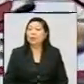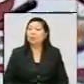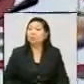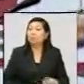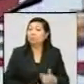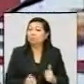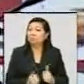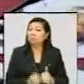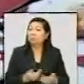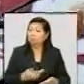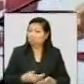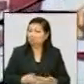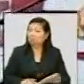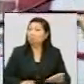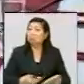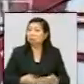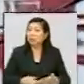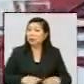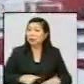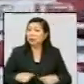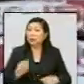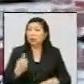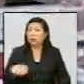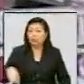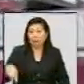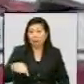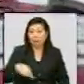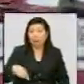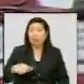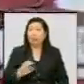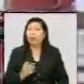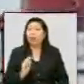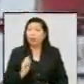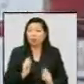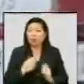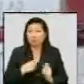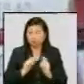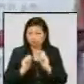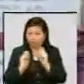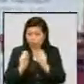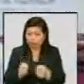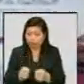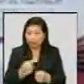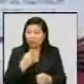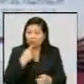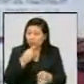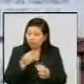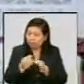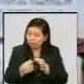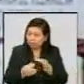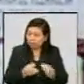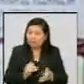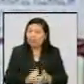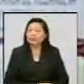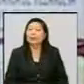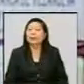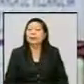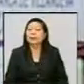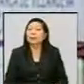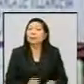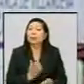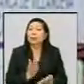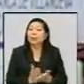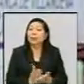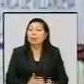recibido documentos dirigidos por nosotros hacia ustedes, dando a conocer las dificultades y los problemas